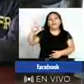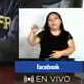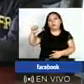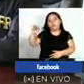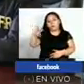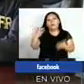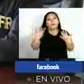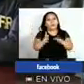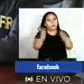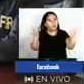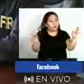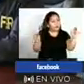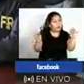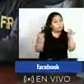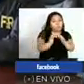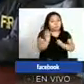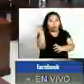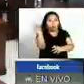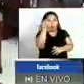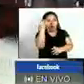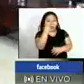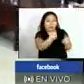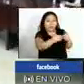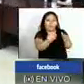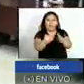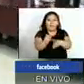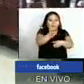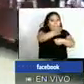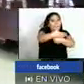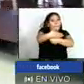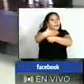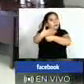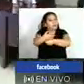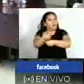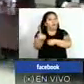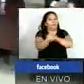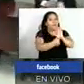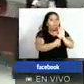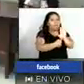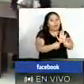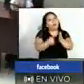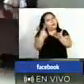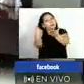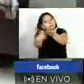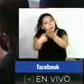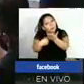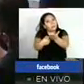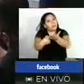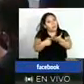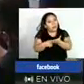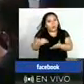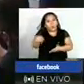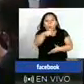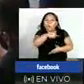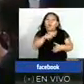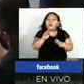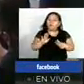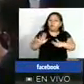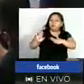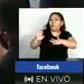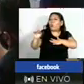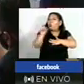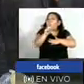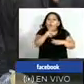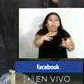sostuvo una reunión urgente con los representantes de los partidos políticos, donde se abordó el compromiso de no generar